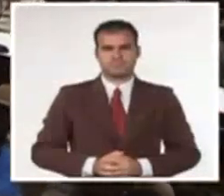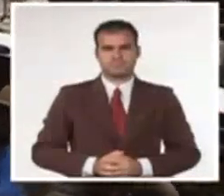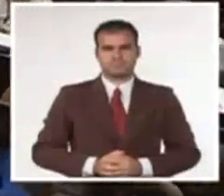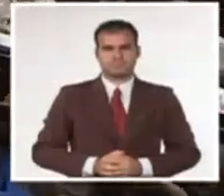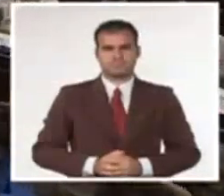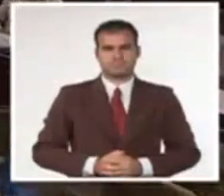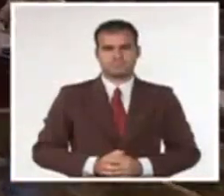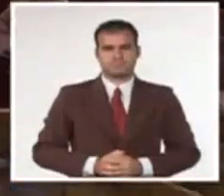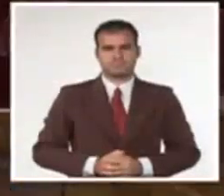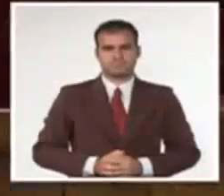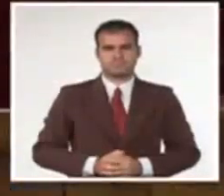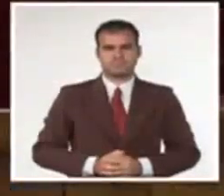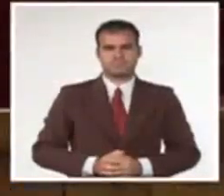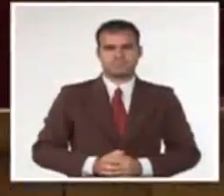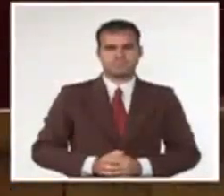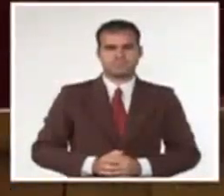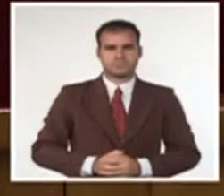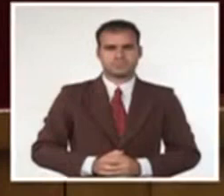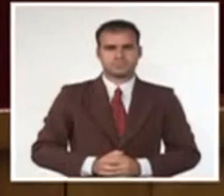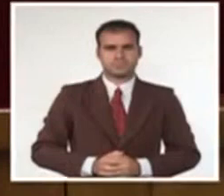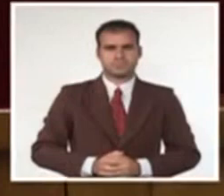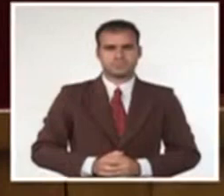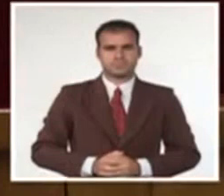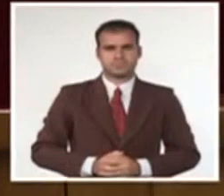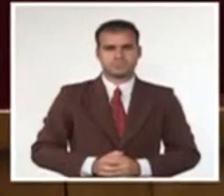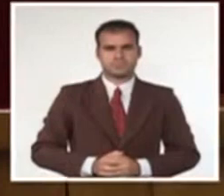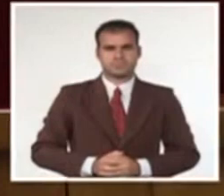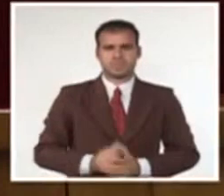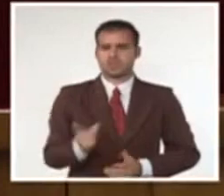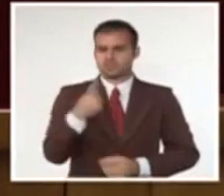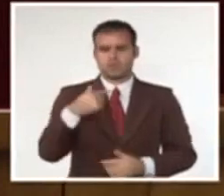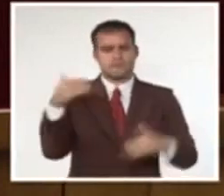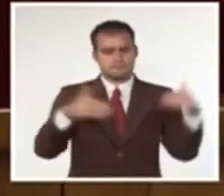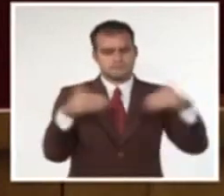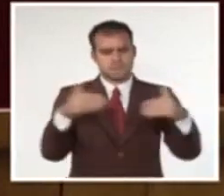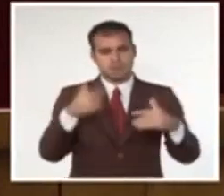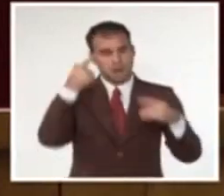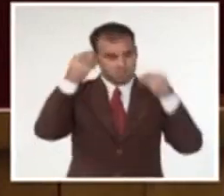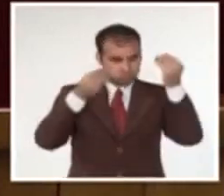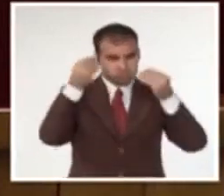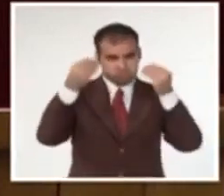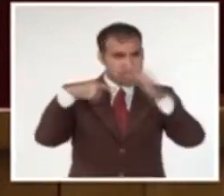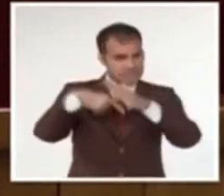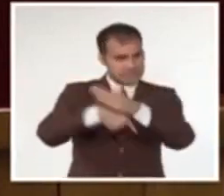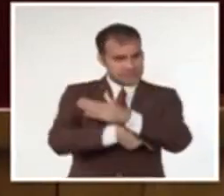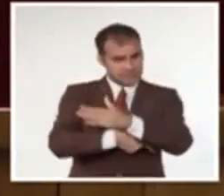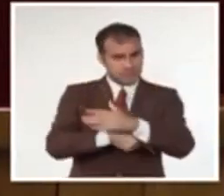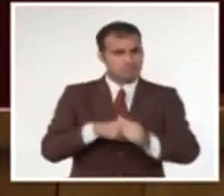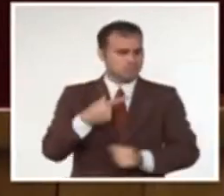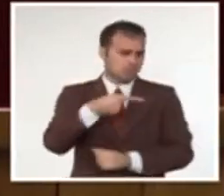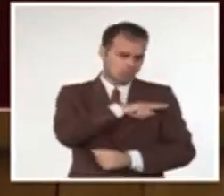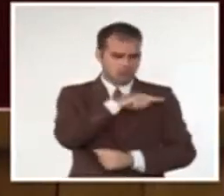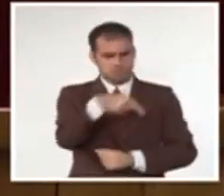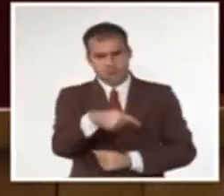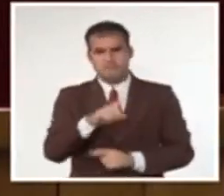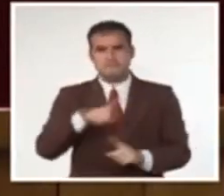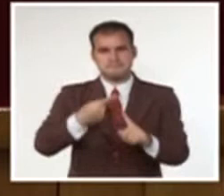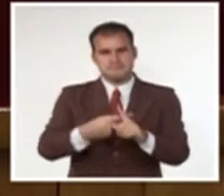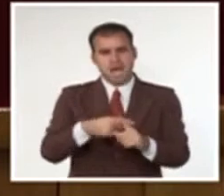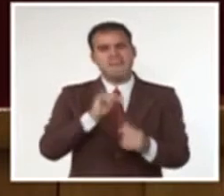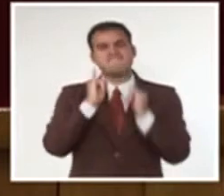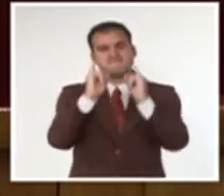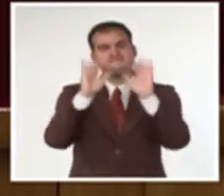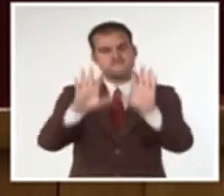La riqueza e intensidad de los análisis en los que hemos participado durante estos días y los informes de rendición de cuentas